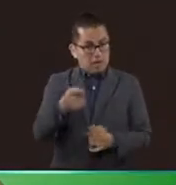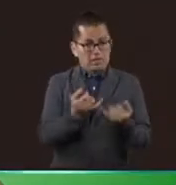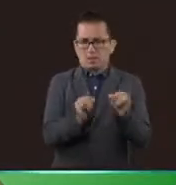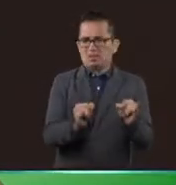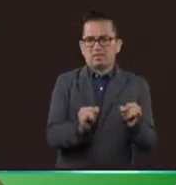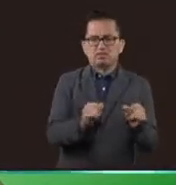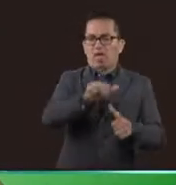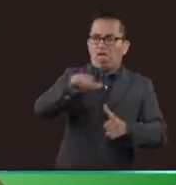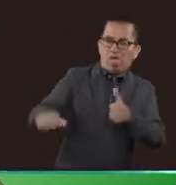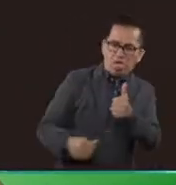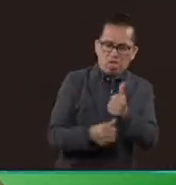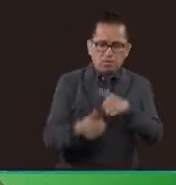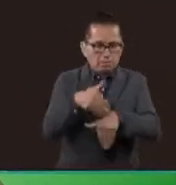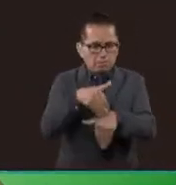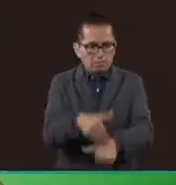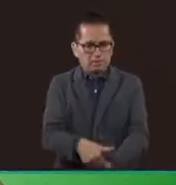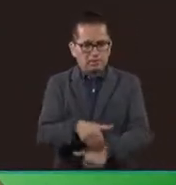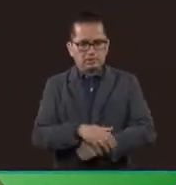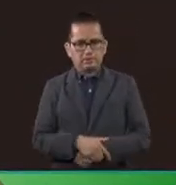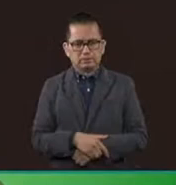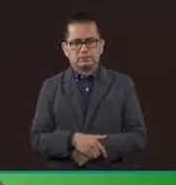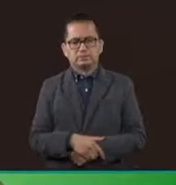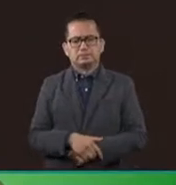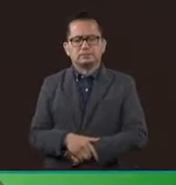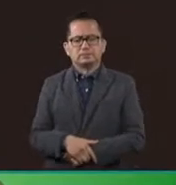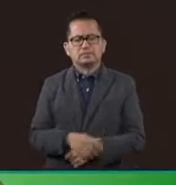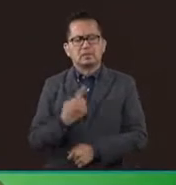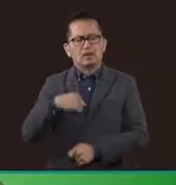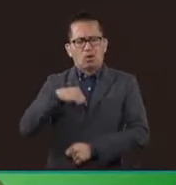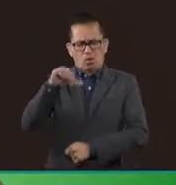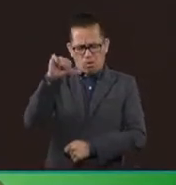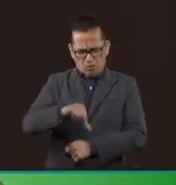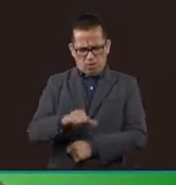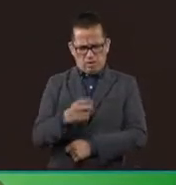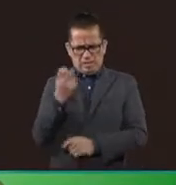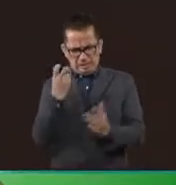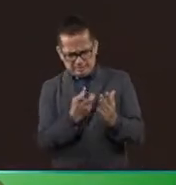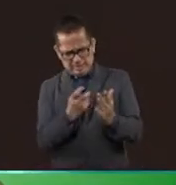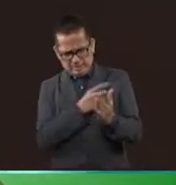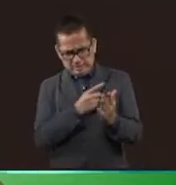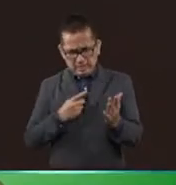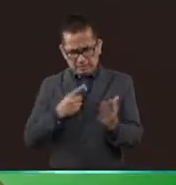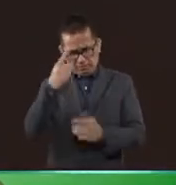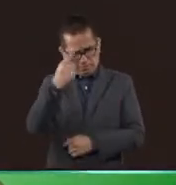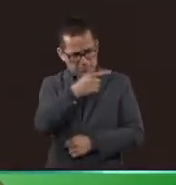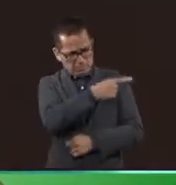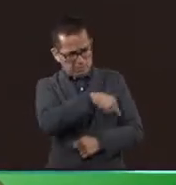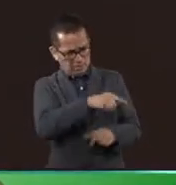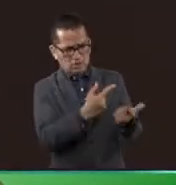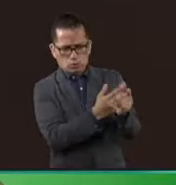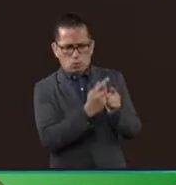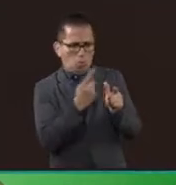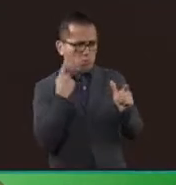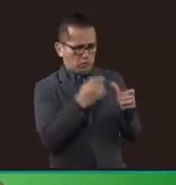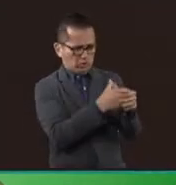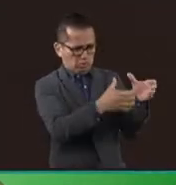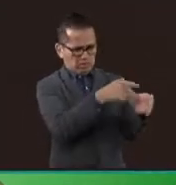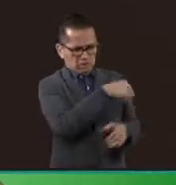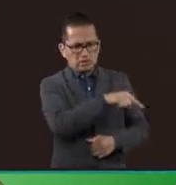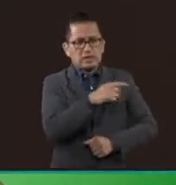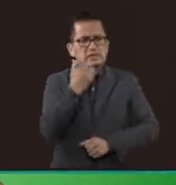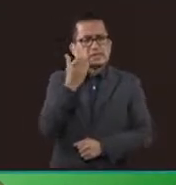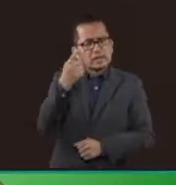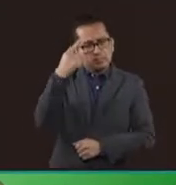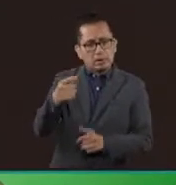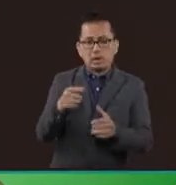día de hoy No deberíamos estar discutiendo la vía mediante la cual la mayoría artificial del oficialismo pretende acabar